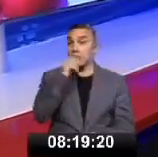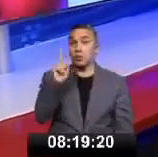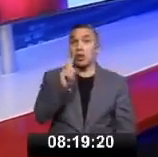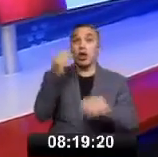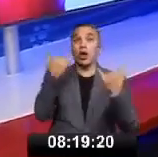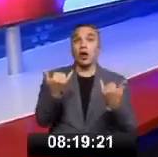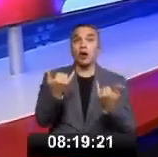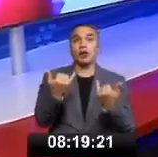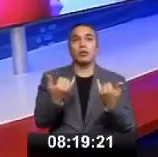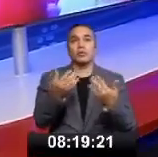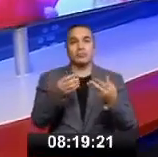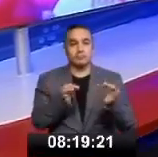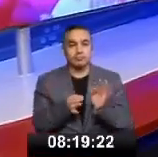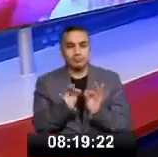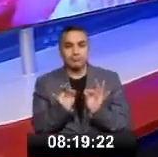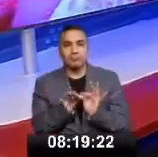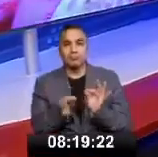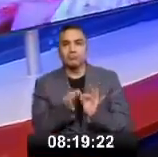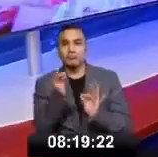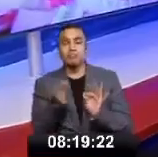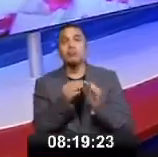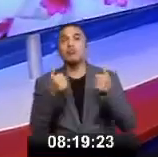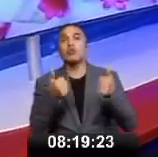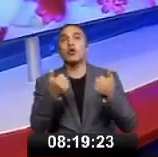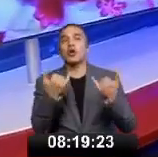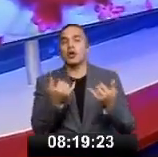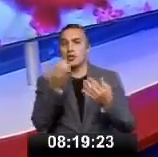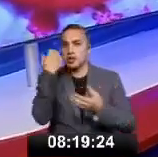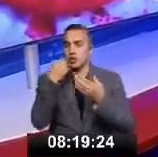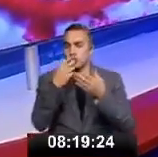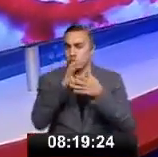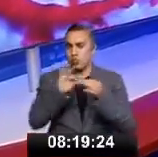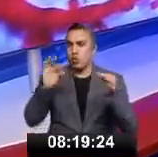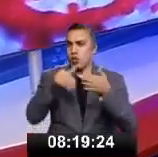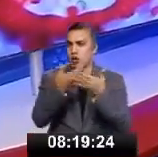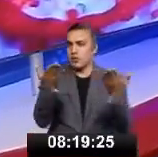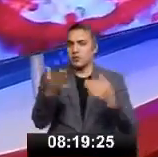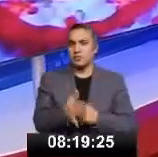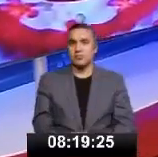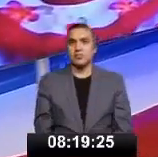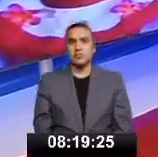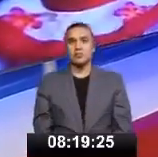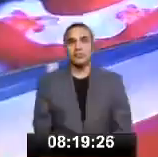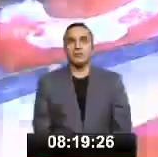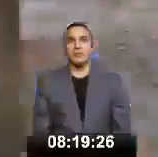por emprendimiento. Manualidades. Aquí tenemos historia.